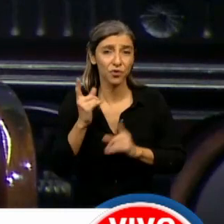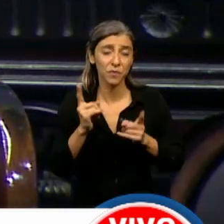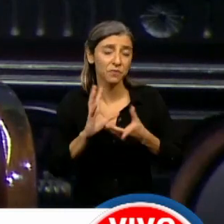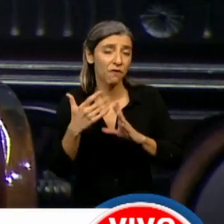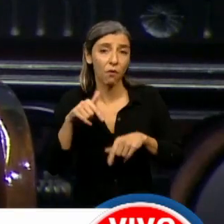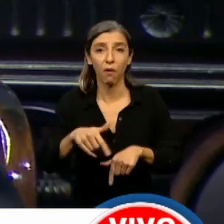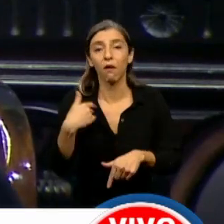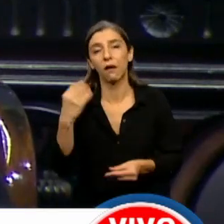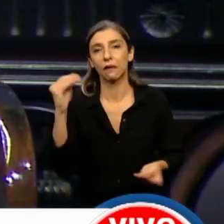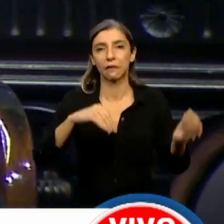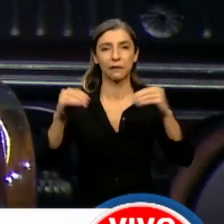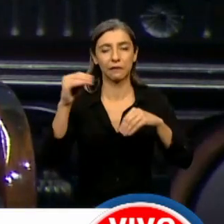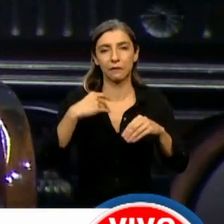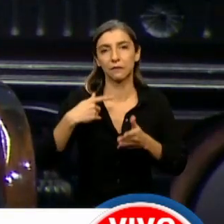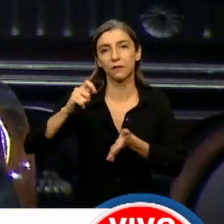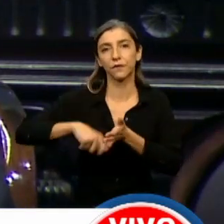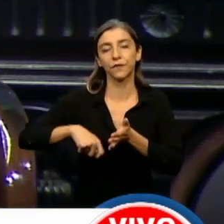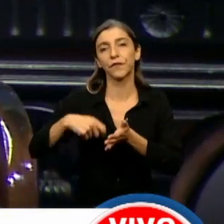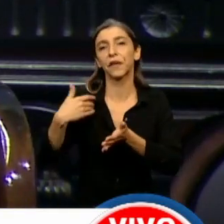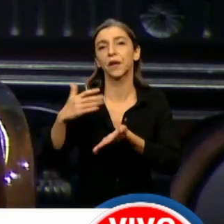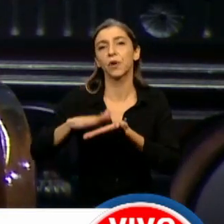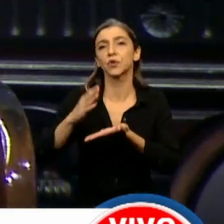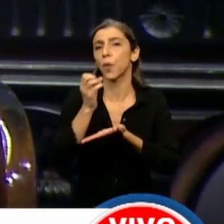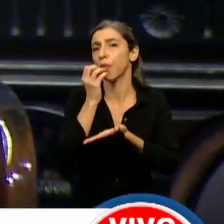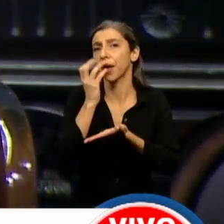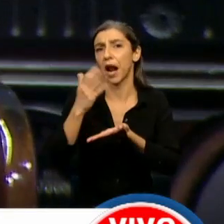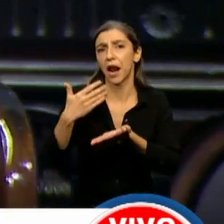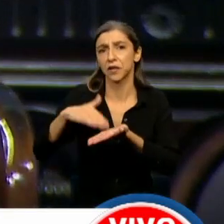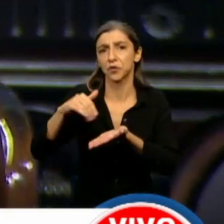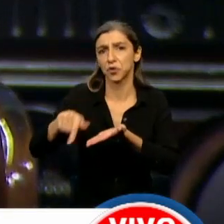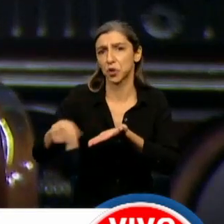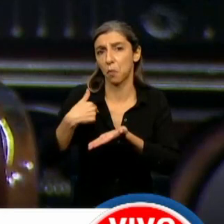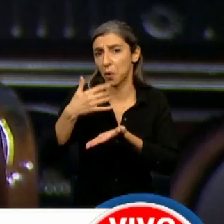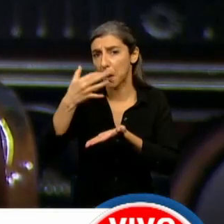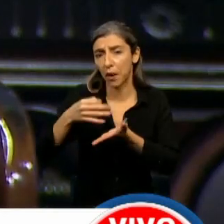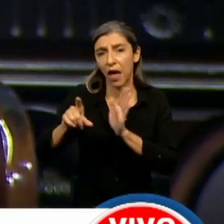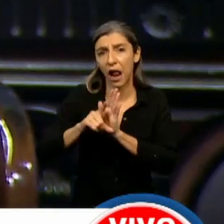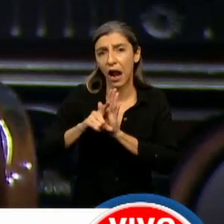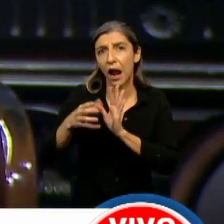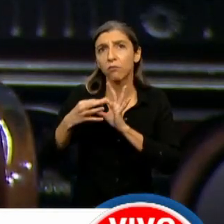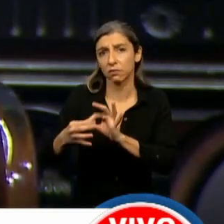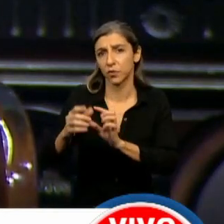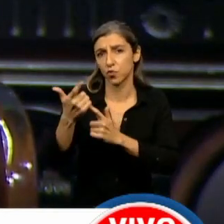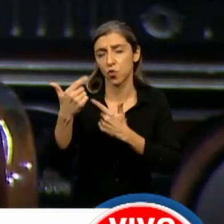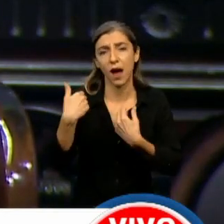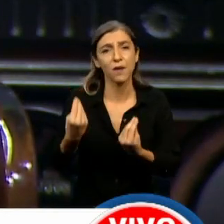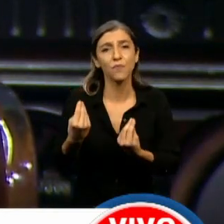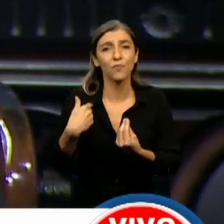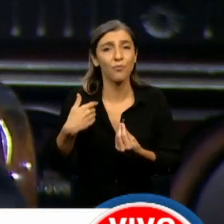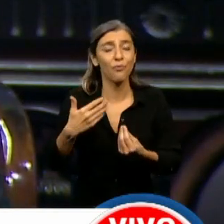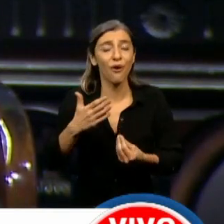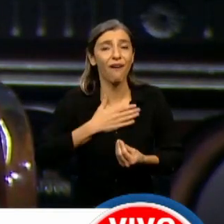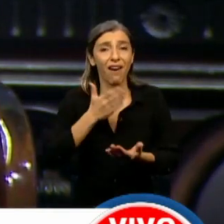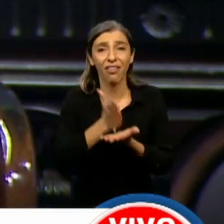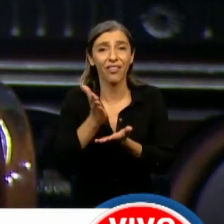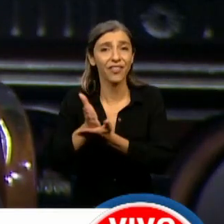excusan con la firma de una declaración compulsiva que no tiene legalidad, porque no se pueden suspender los derechos